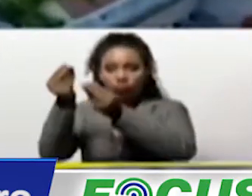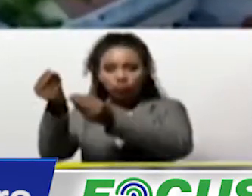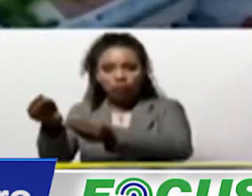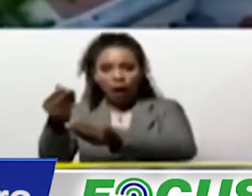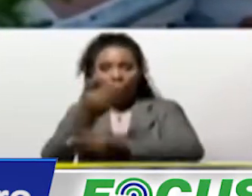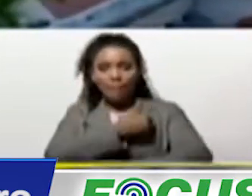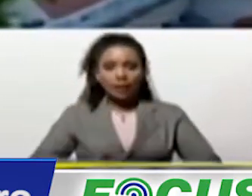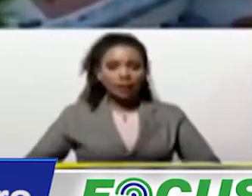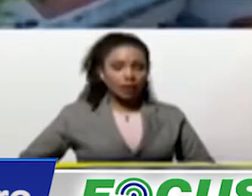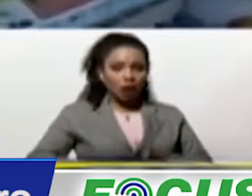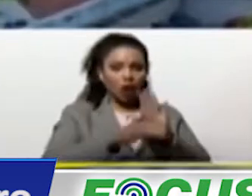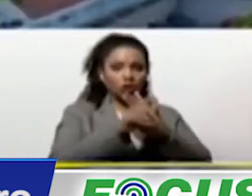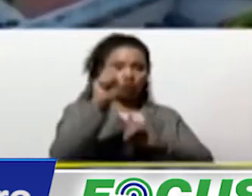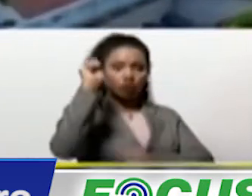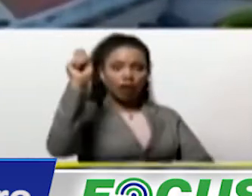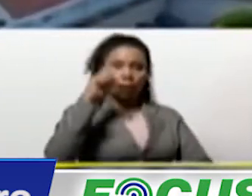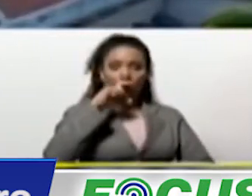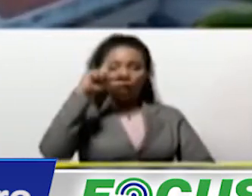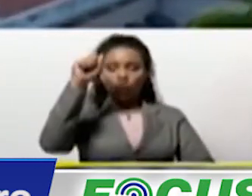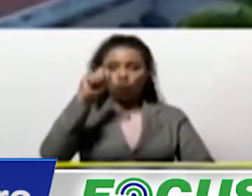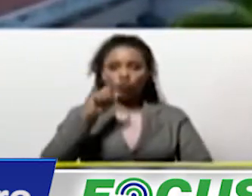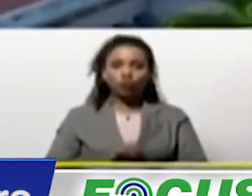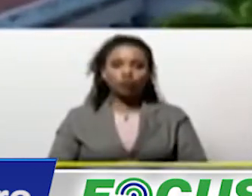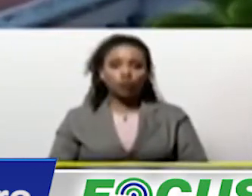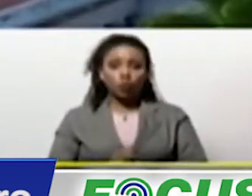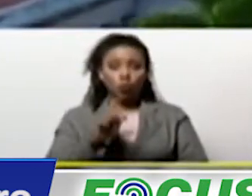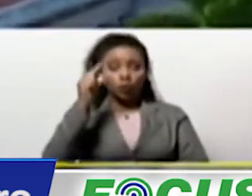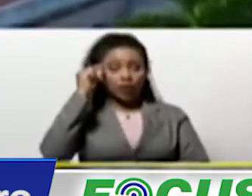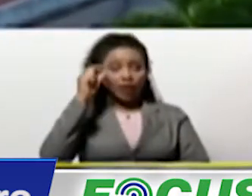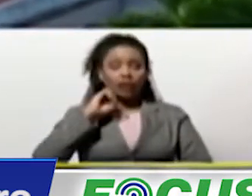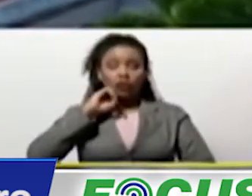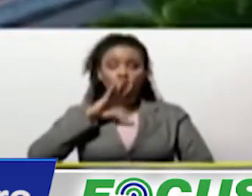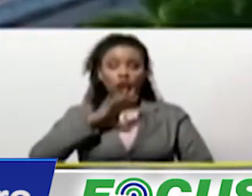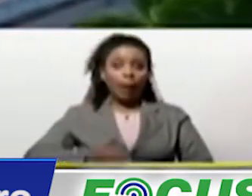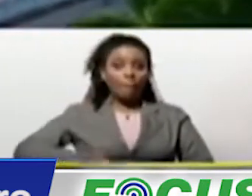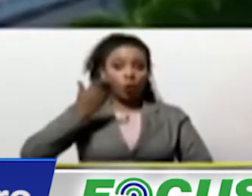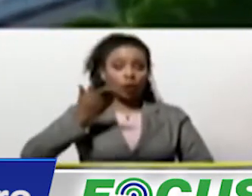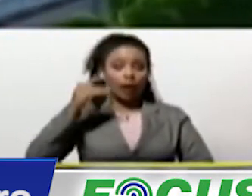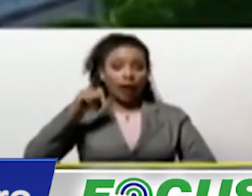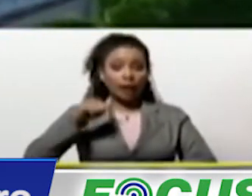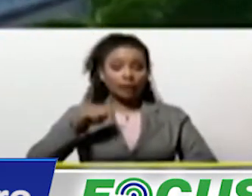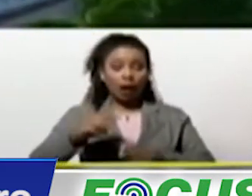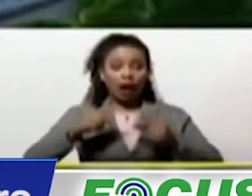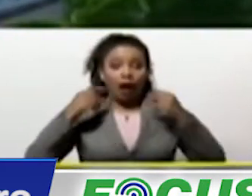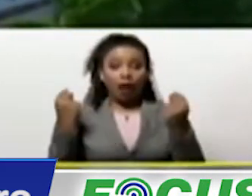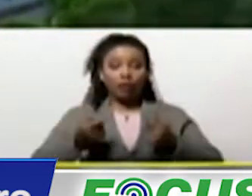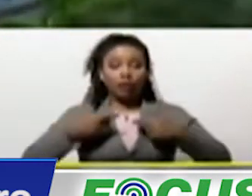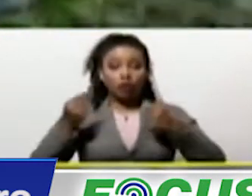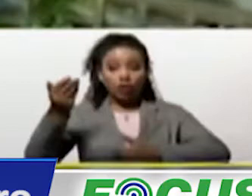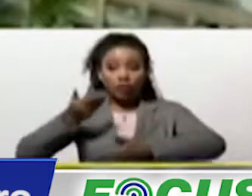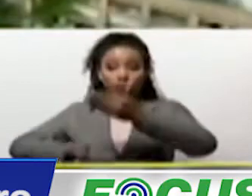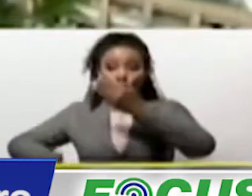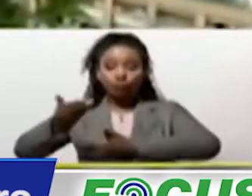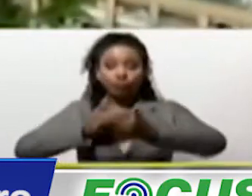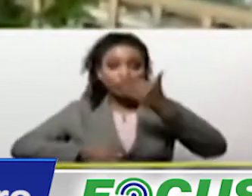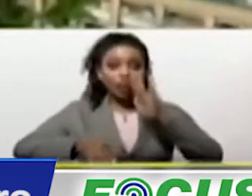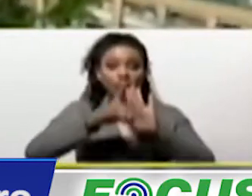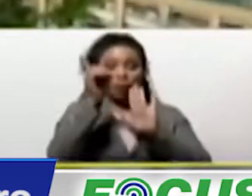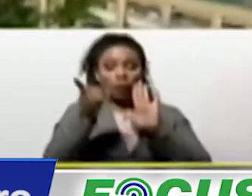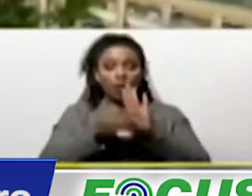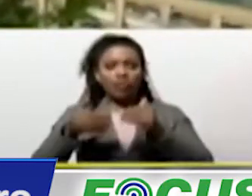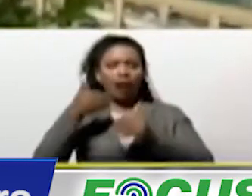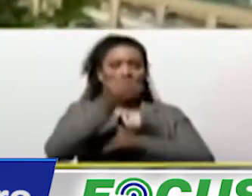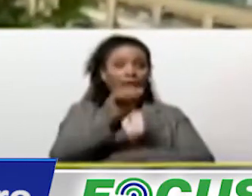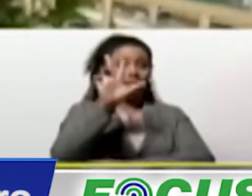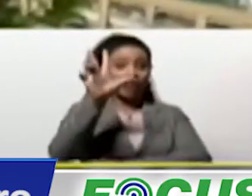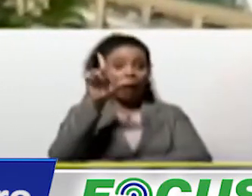credenciales ante el presidente constitucional Nicolás Maduro. Un día para la historia en esta reactivación de relaciones diplomáticas luego